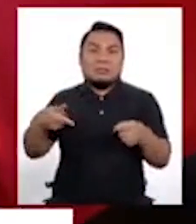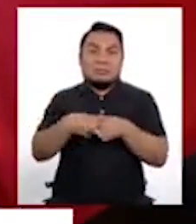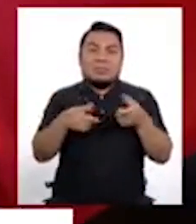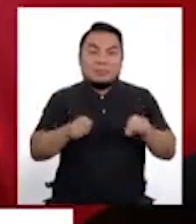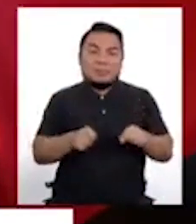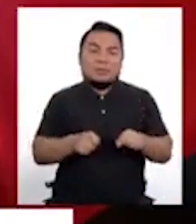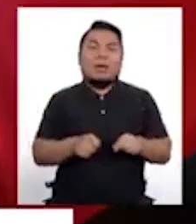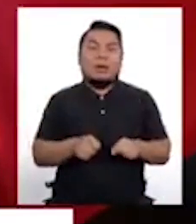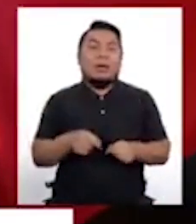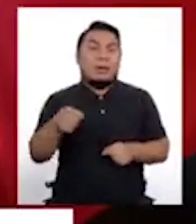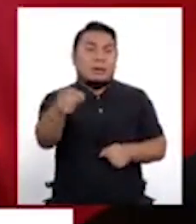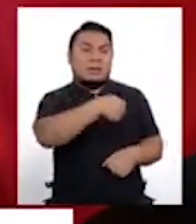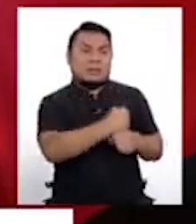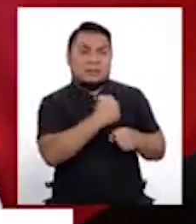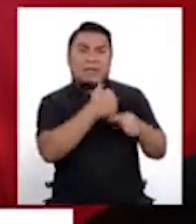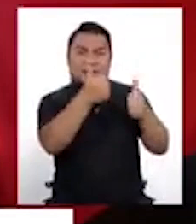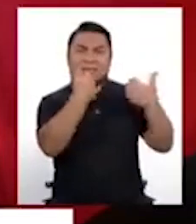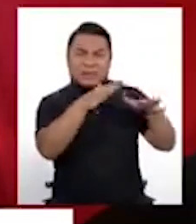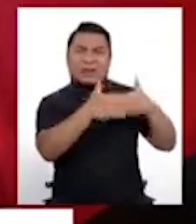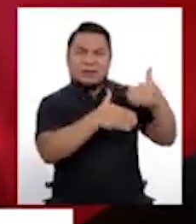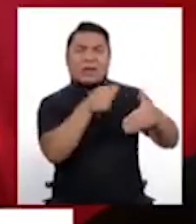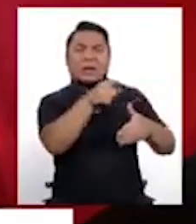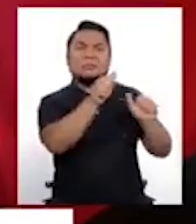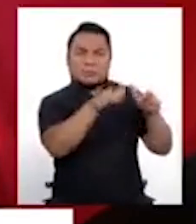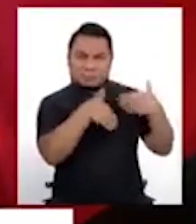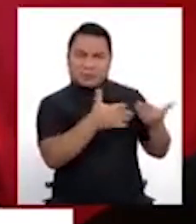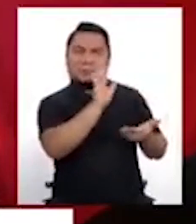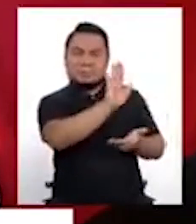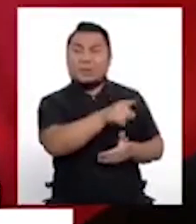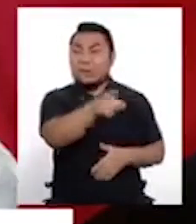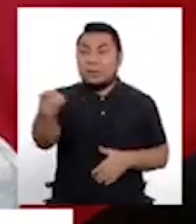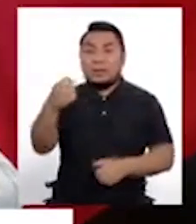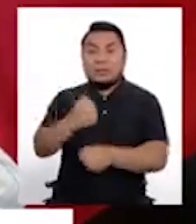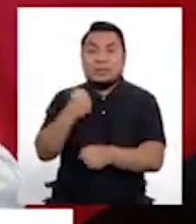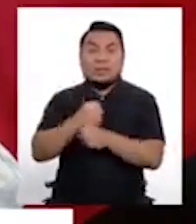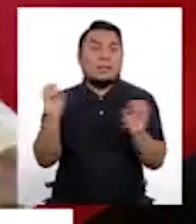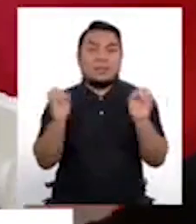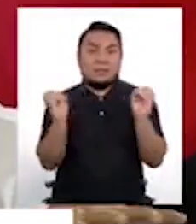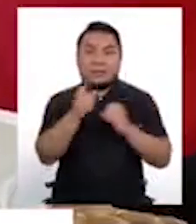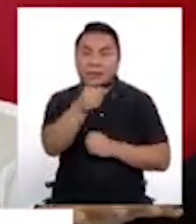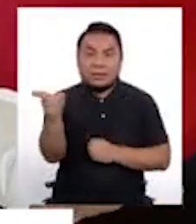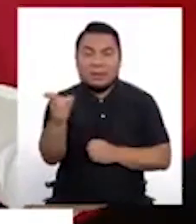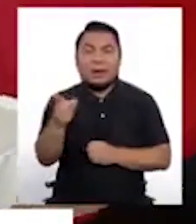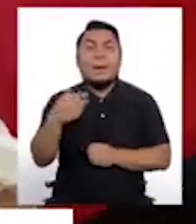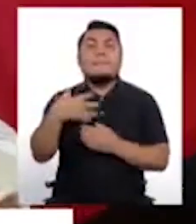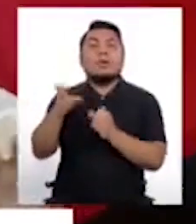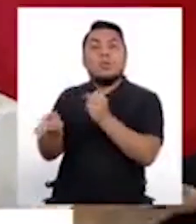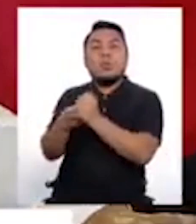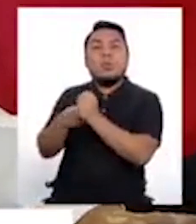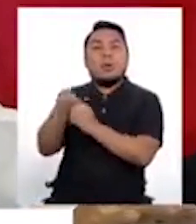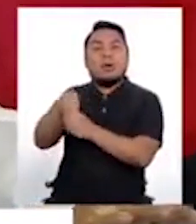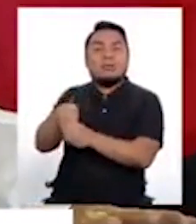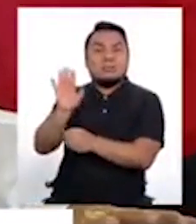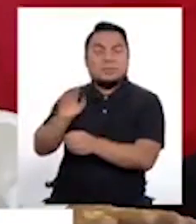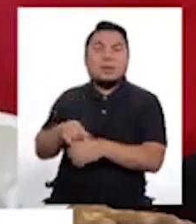trabajo, entonces ellos podían paliar esta situación de emergencia. Pero hay personas que ya habían dejado de tener trabajo, pero tenían su aporte. Permítele